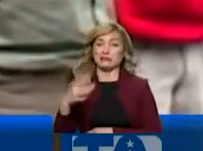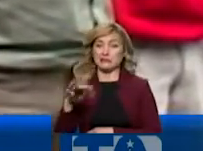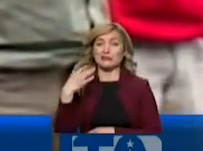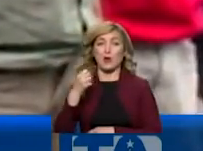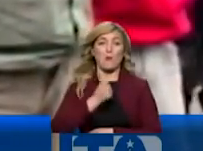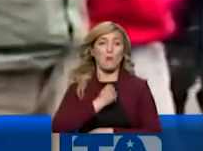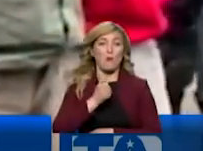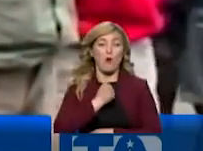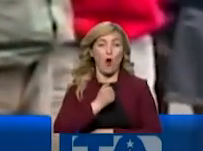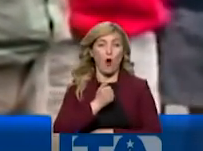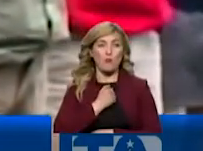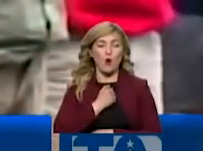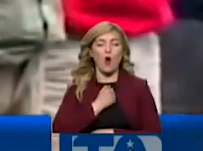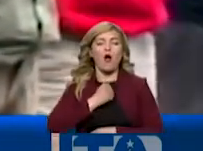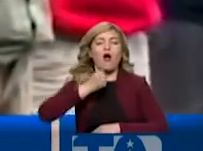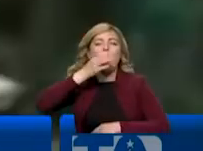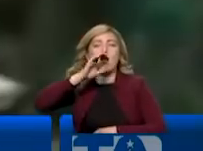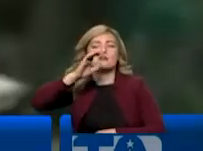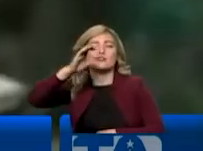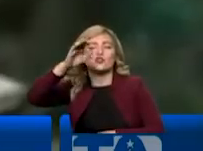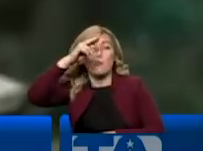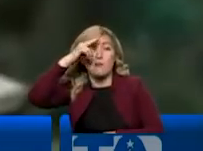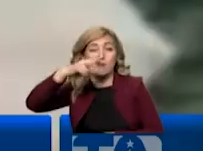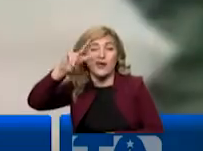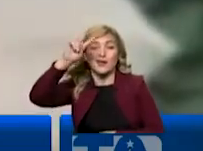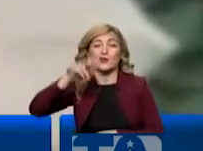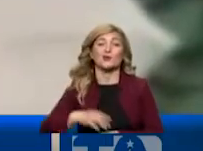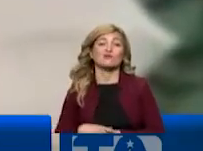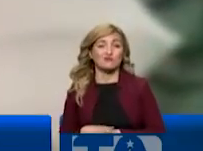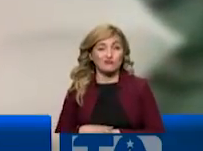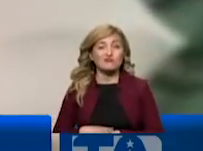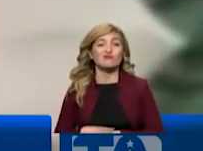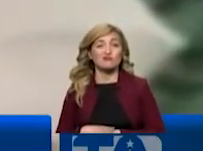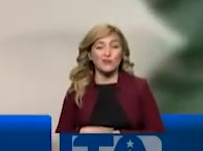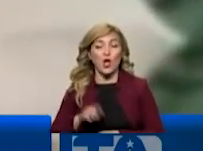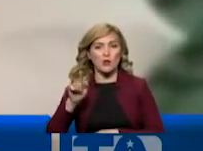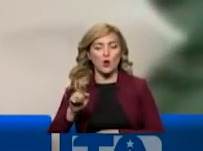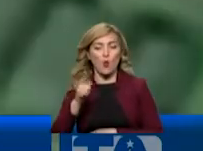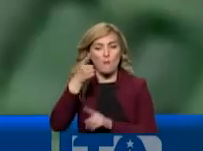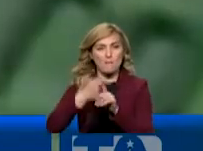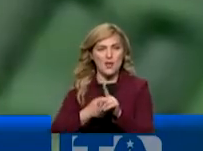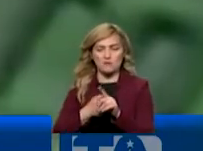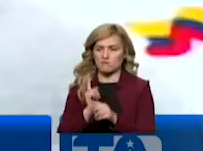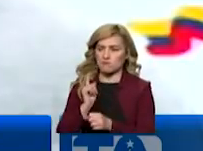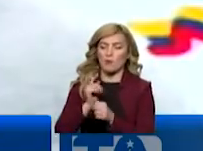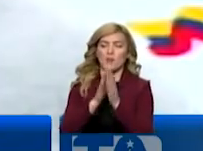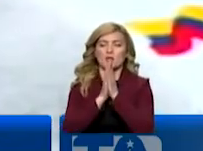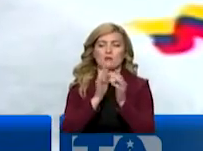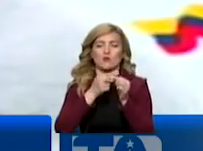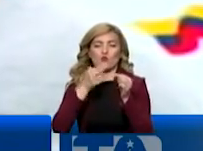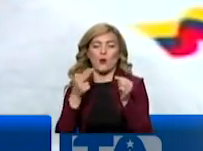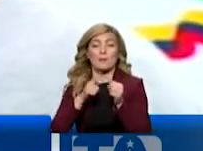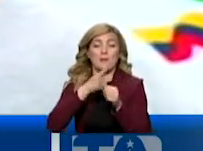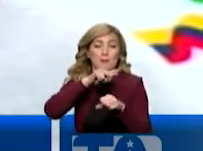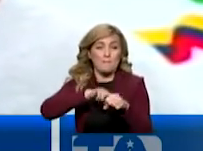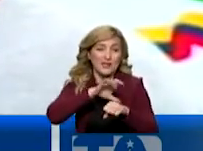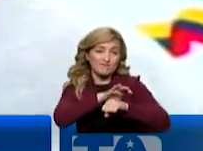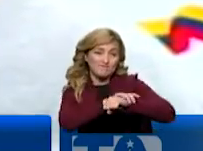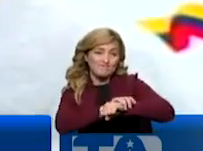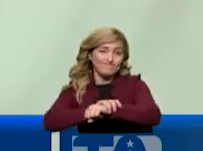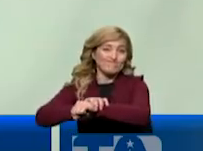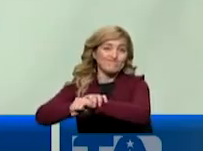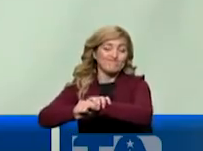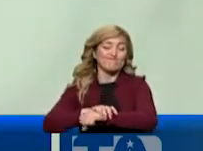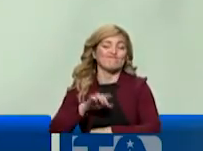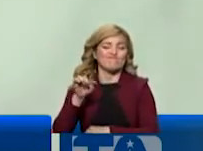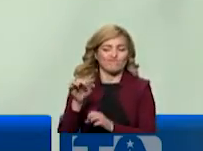su propio narcocorrido mexicano. Solo un mes después de solicitar su baja fue detenido por primera vez. Pero Telmo Castro, el